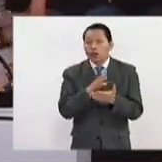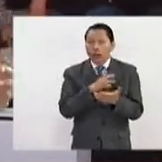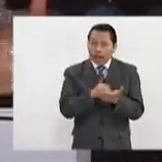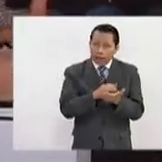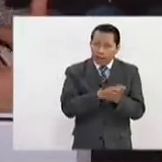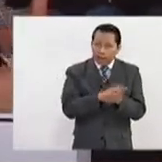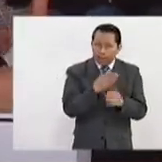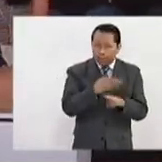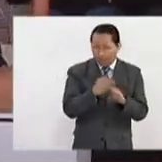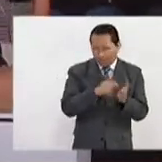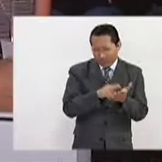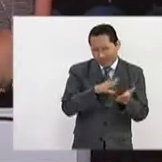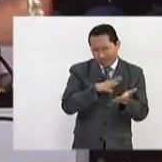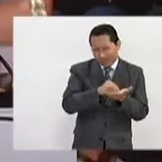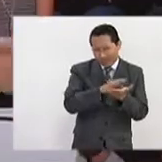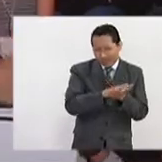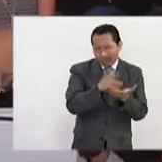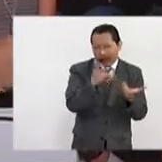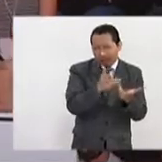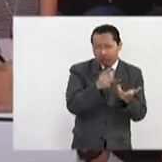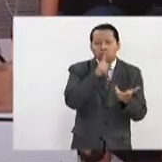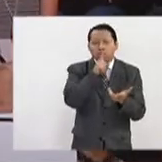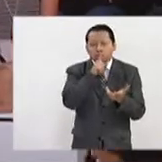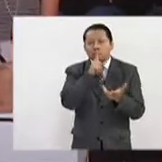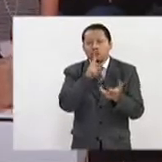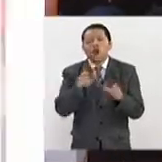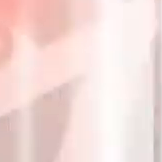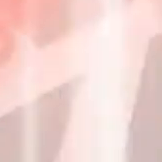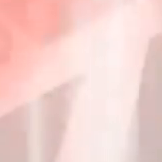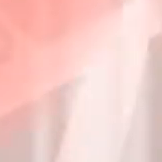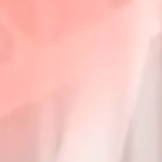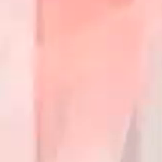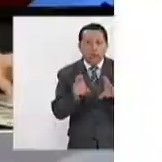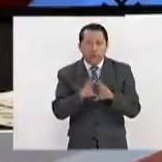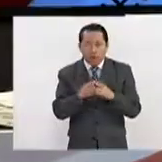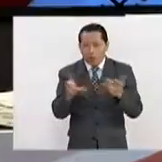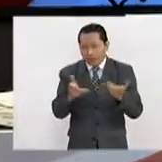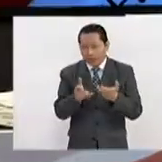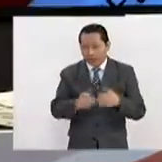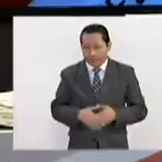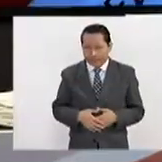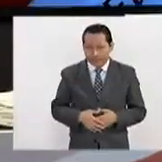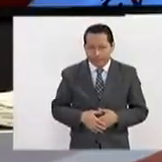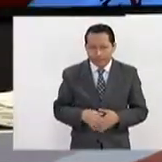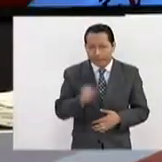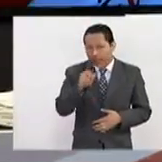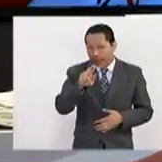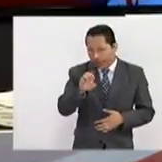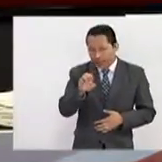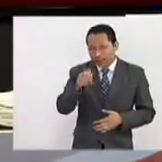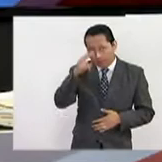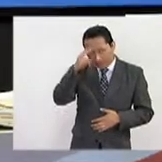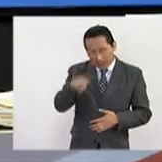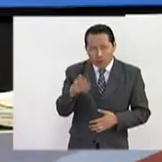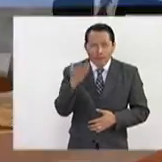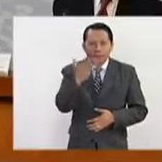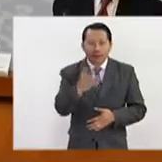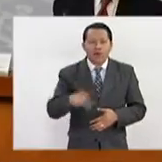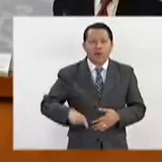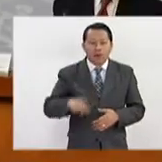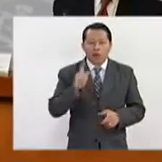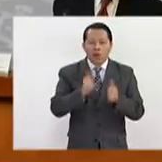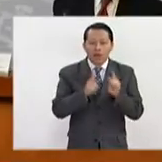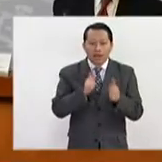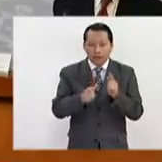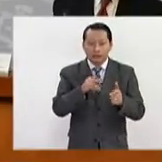escrito qué vamos a hacer, sino cómo lo vamos a hacer. La Cancillería mexicana pidió al gobierno de Texas que